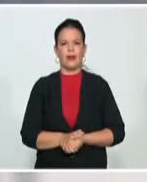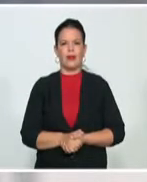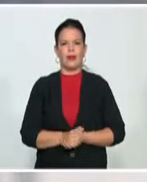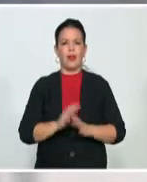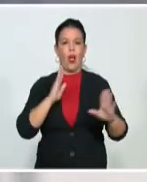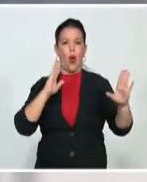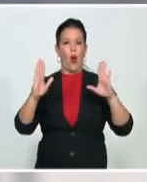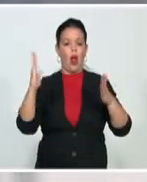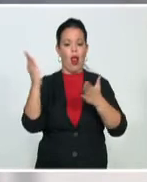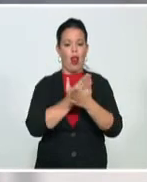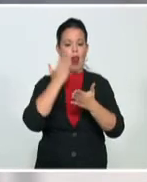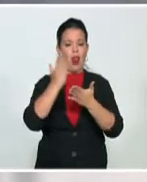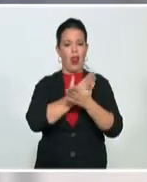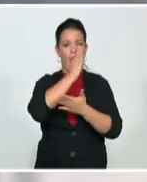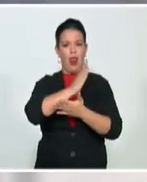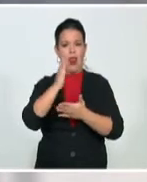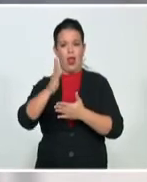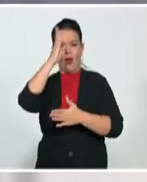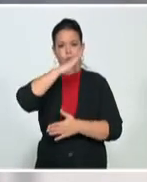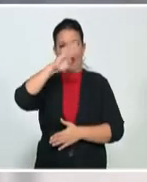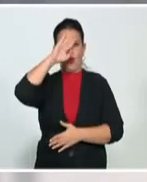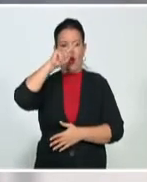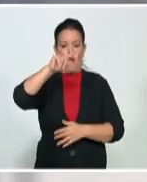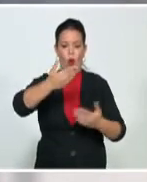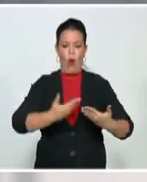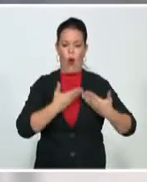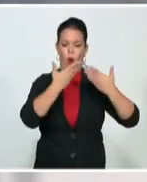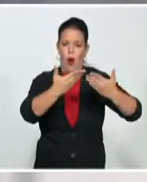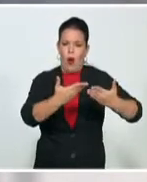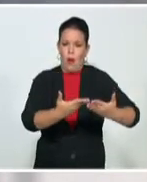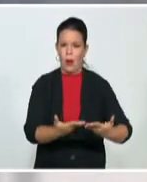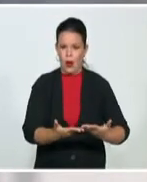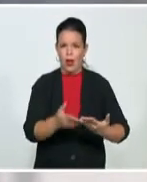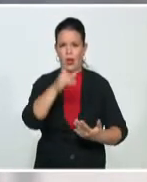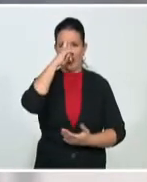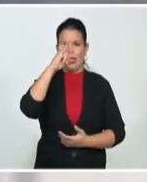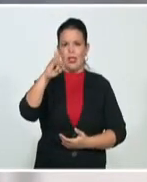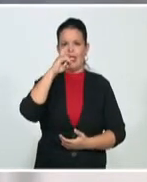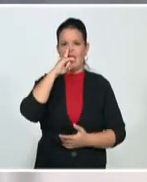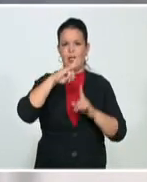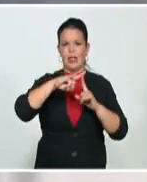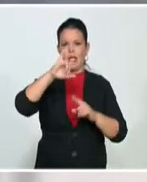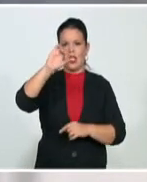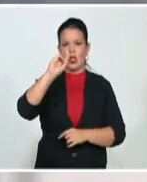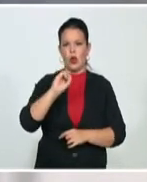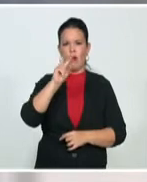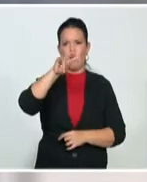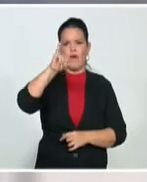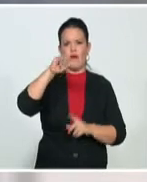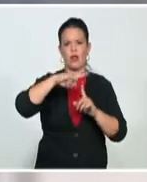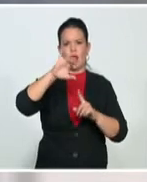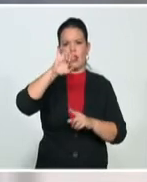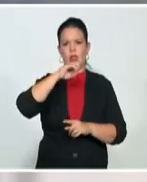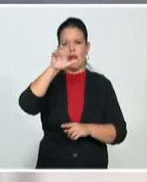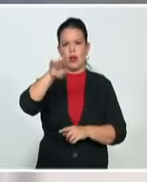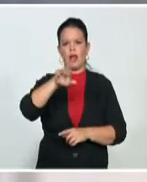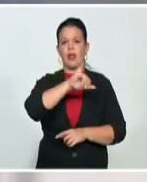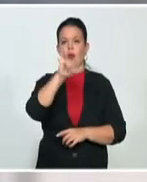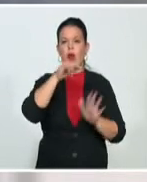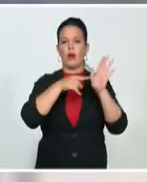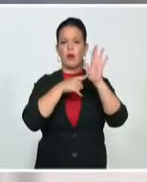Libro Cubano desarrolló hoy un homenaje al centenario de Cintio Vitier, a quien está dedicado el evento. También se presentó el título Sombras de la